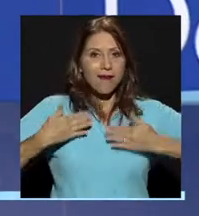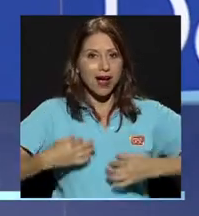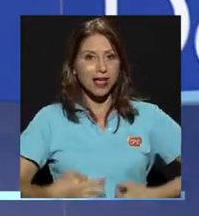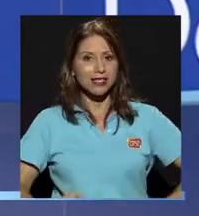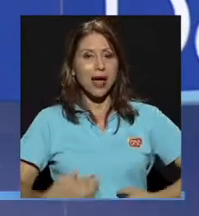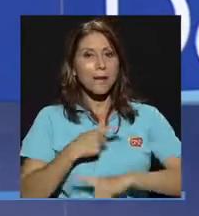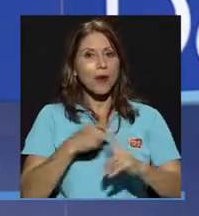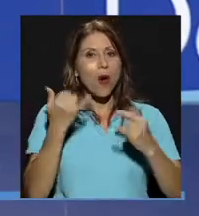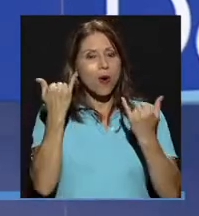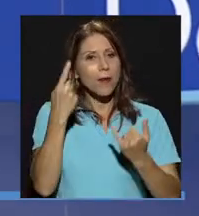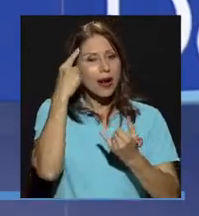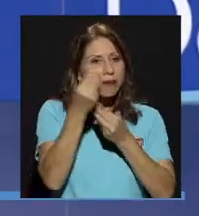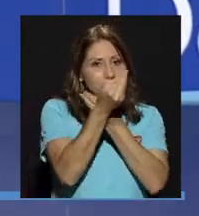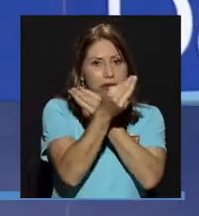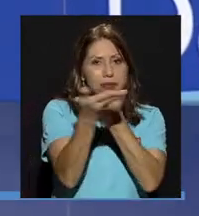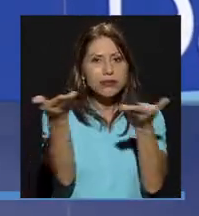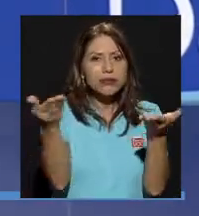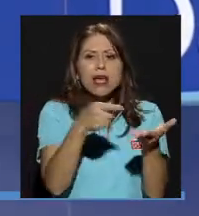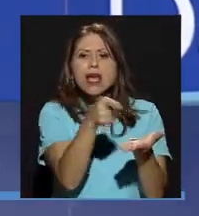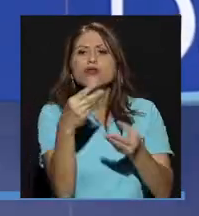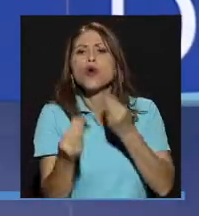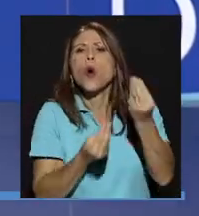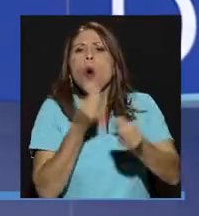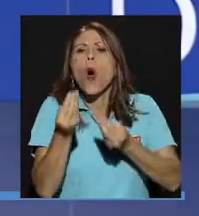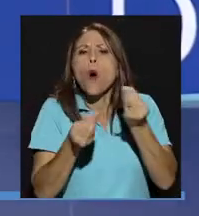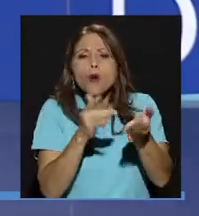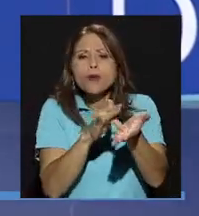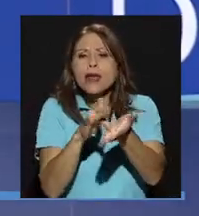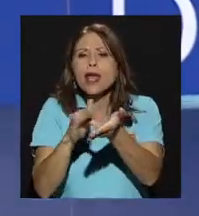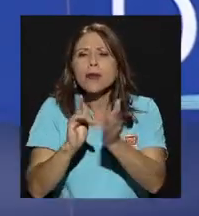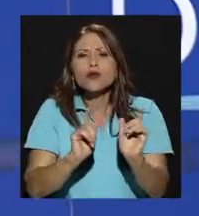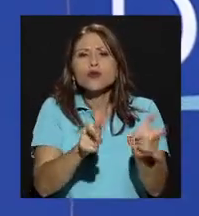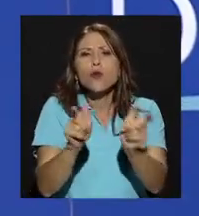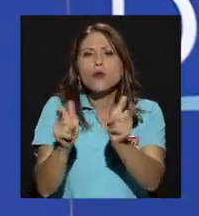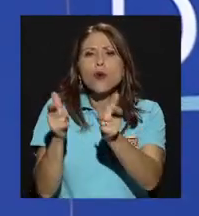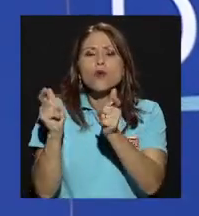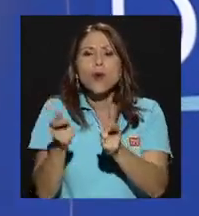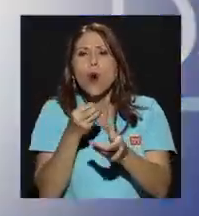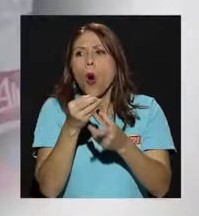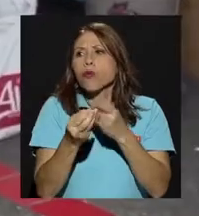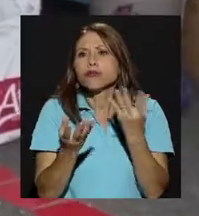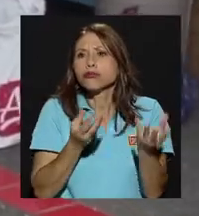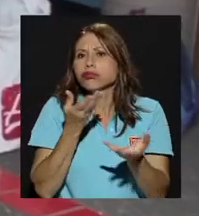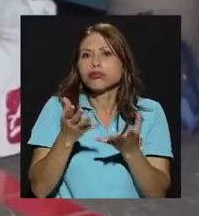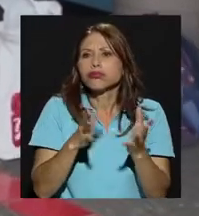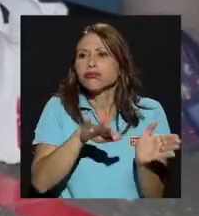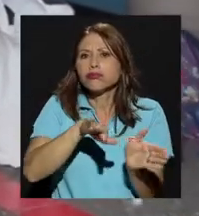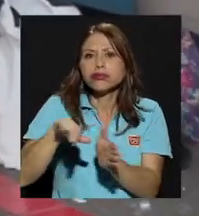pero esta vez para informar al público sobre cómo desechar los medicamentos correctamente.